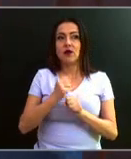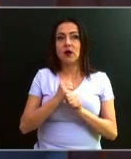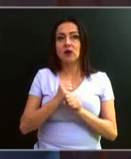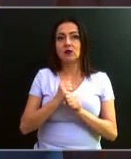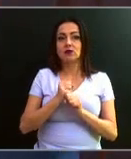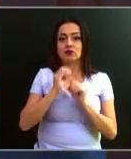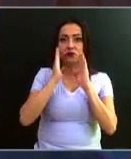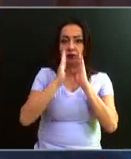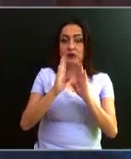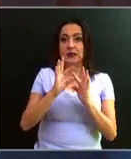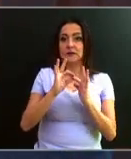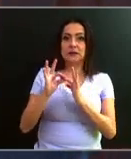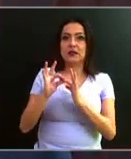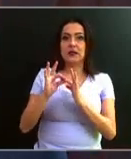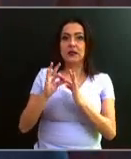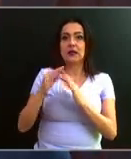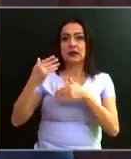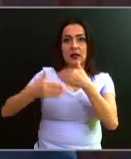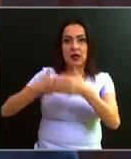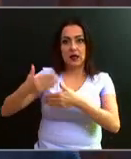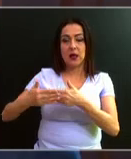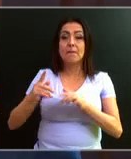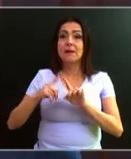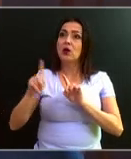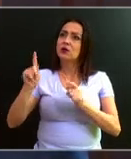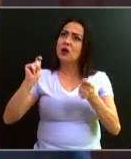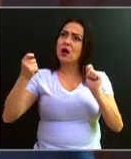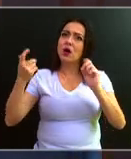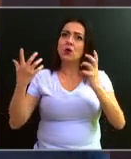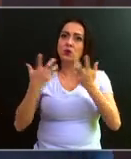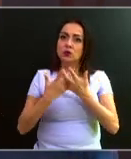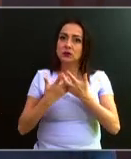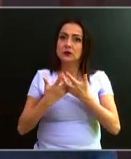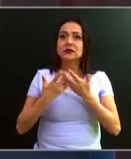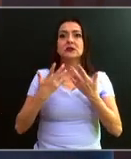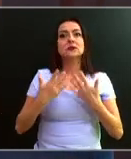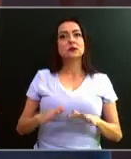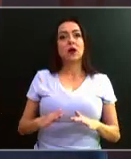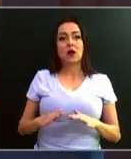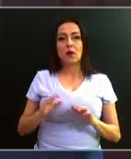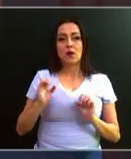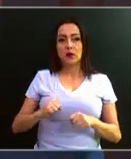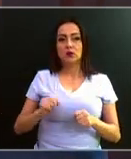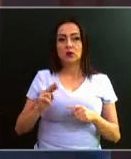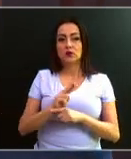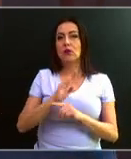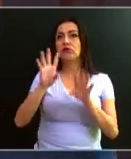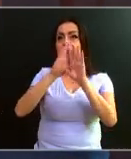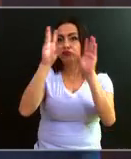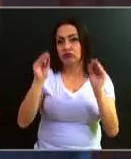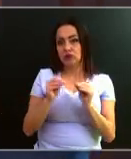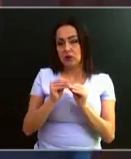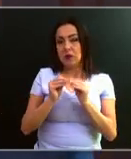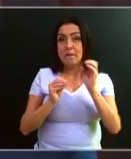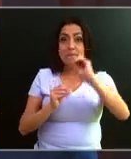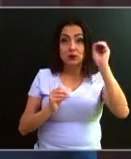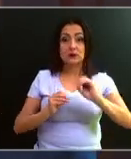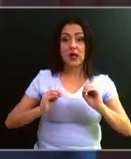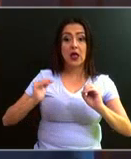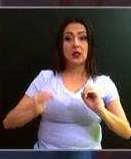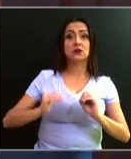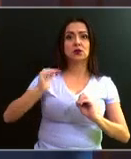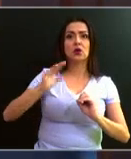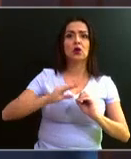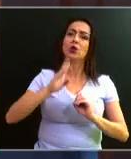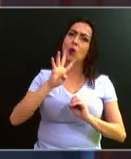ocupación especializada genérica. Estos ajustes serían ya aplicando la suma del porcentaje adicional, un